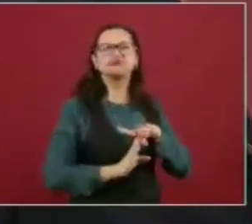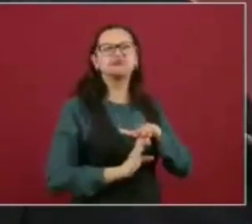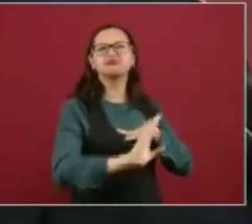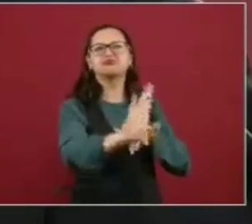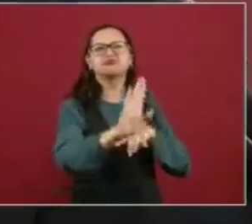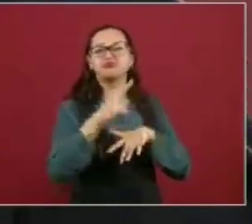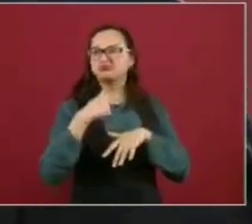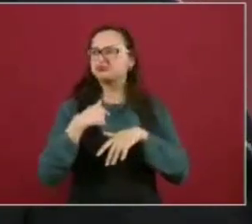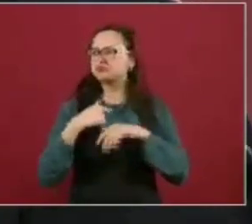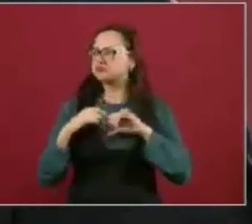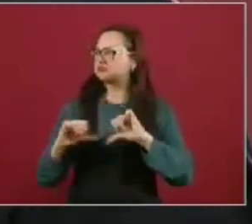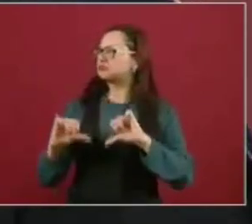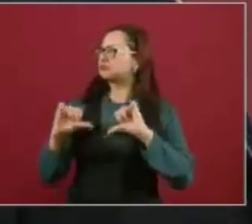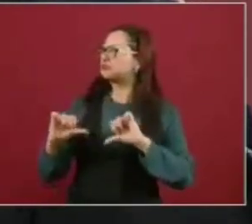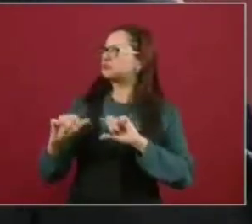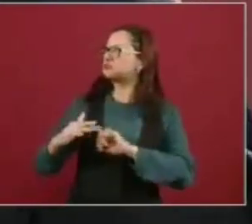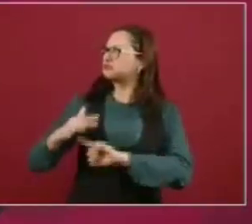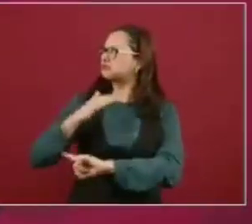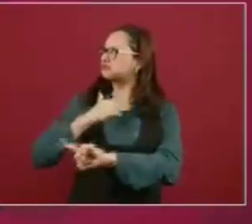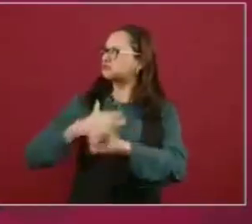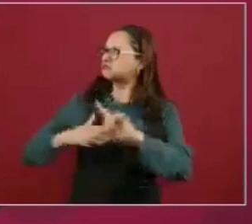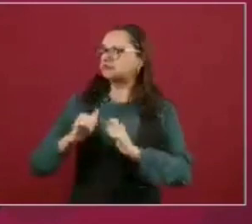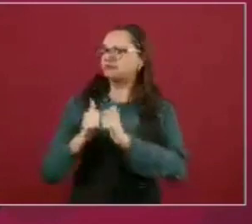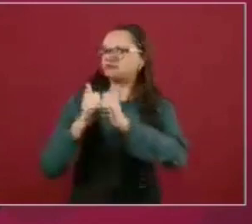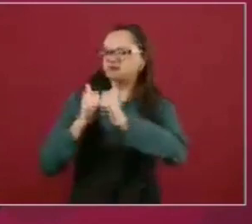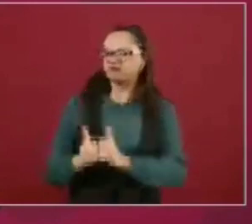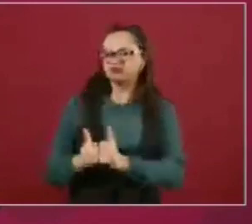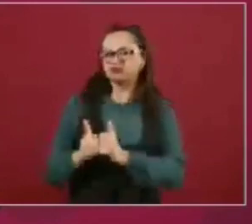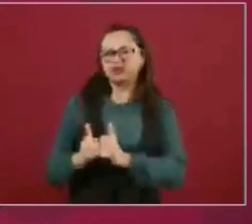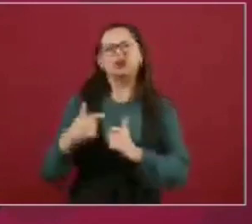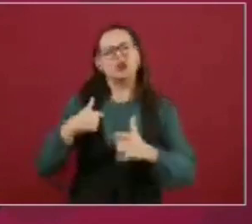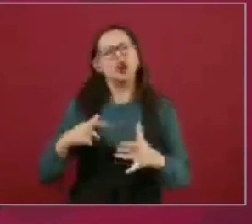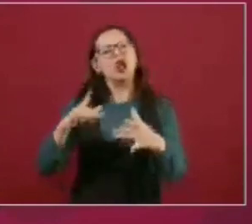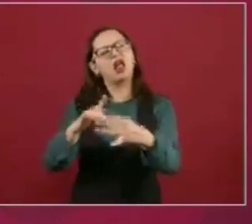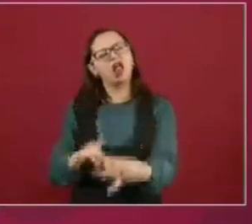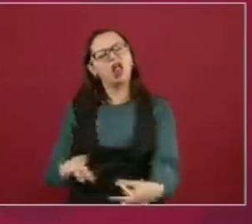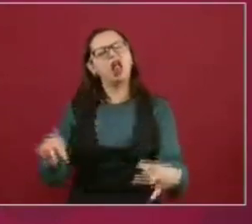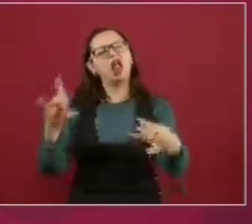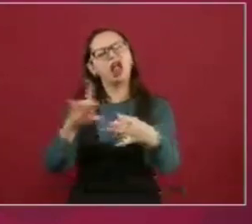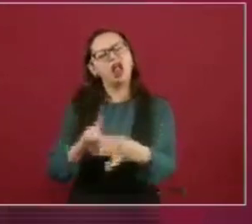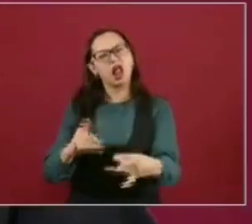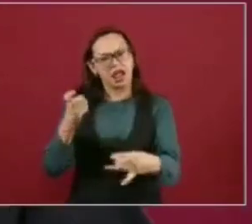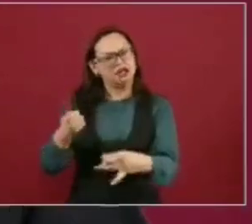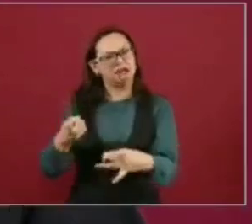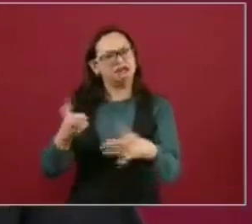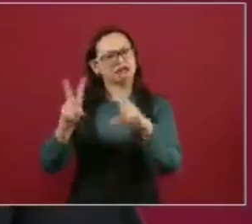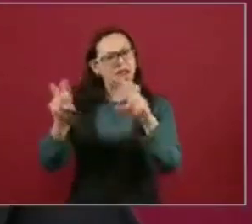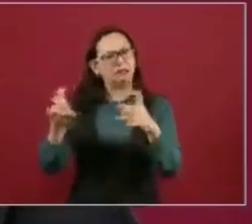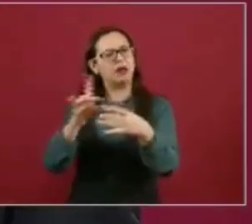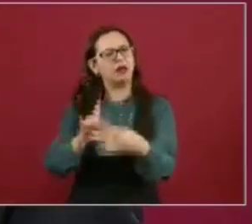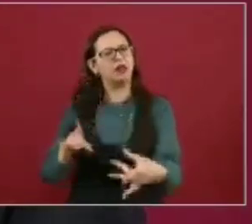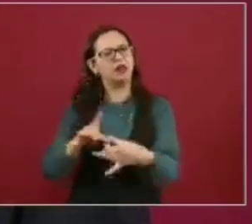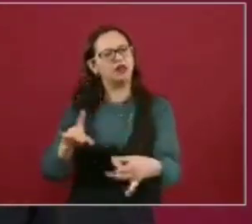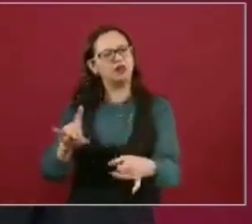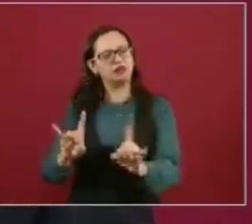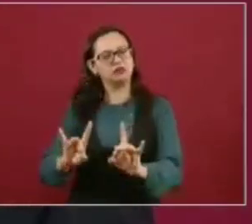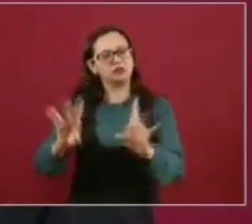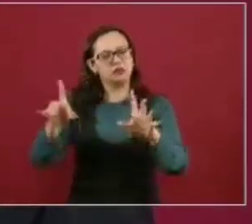entonces se me viene a la mente lo de